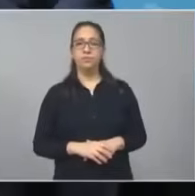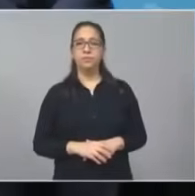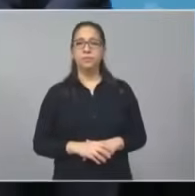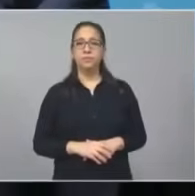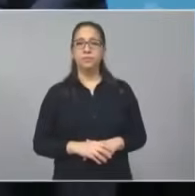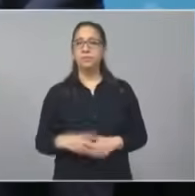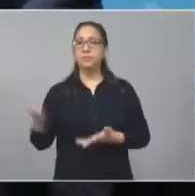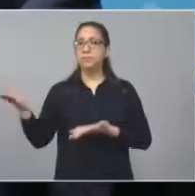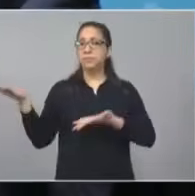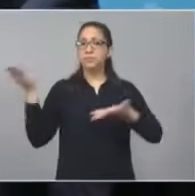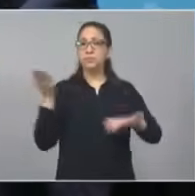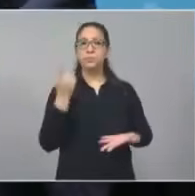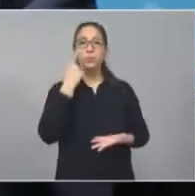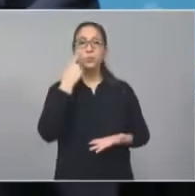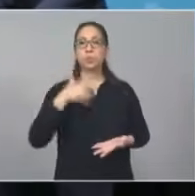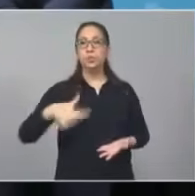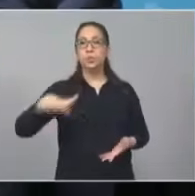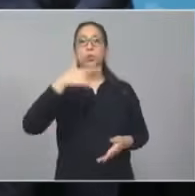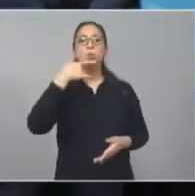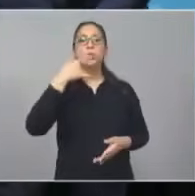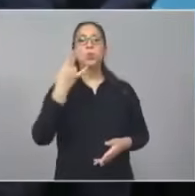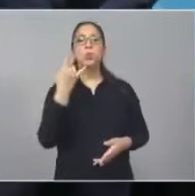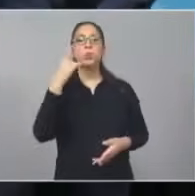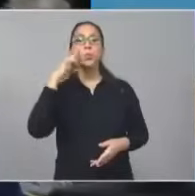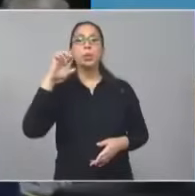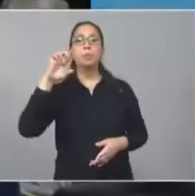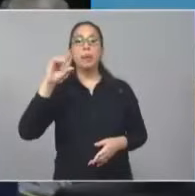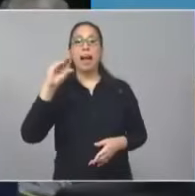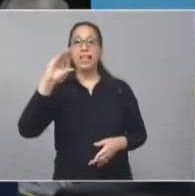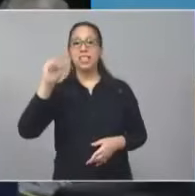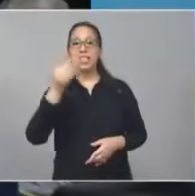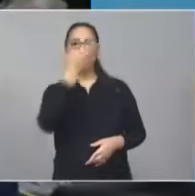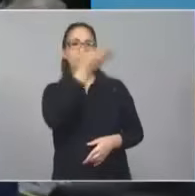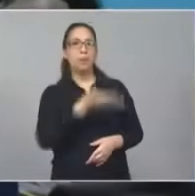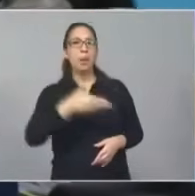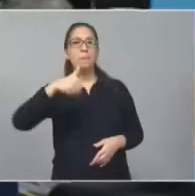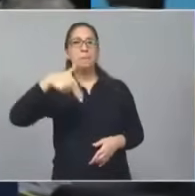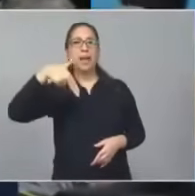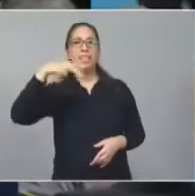Vamos a invitar al municipio de Suipacha, Juan Luis Mancini.